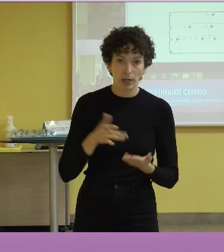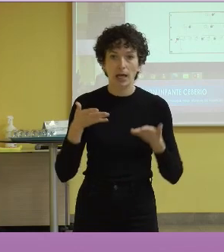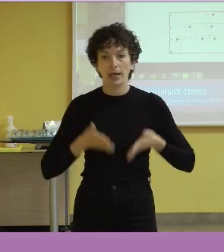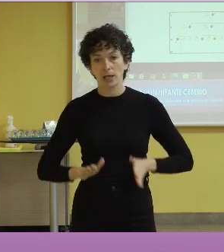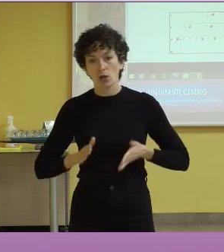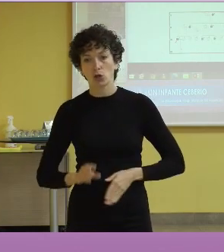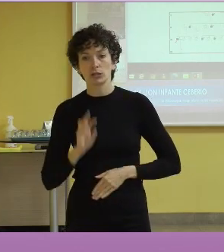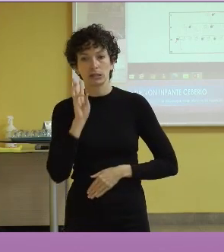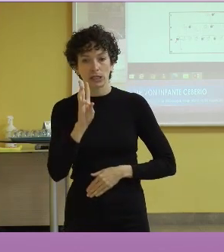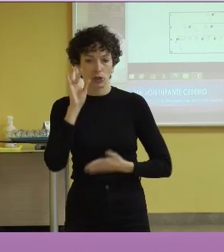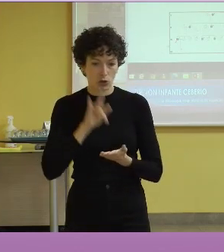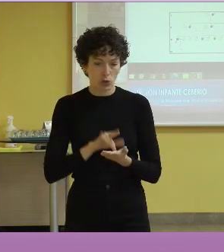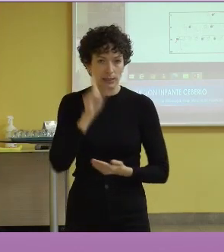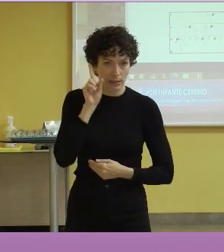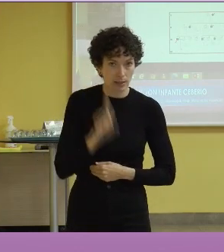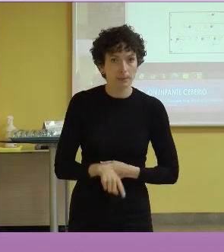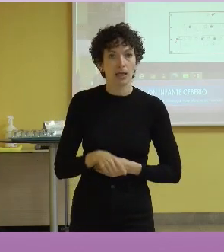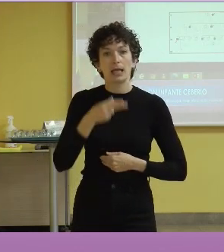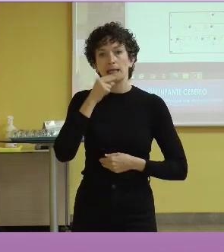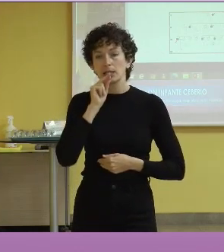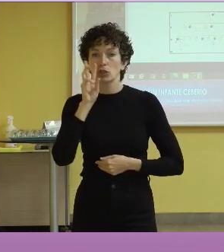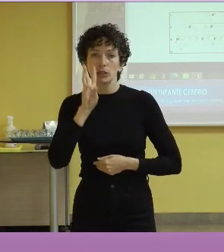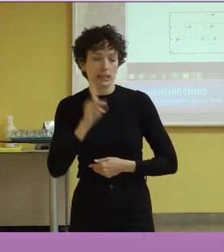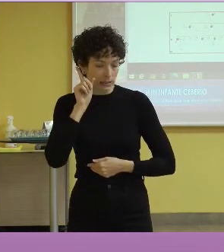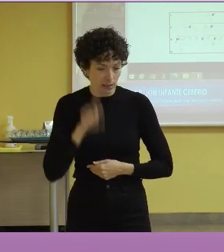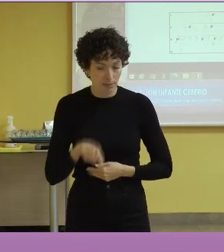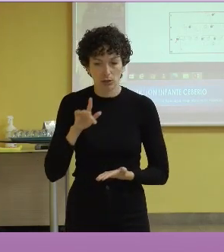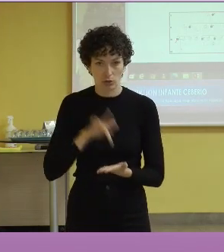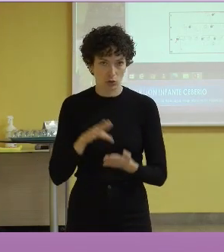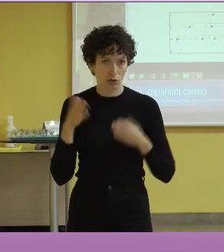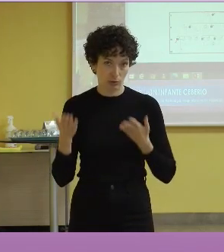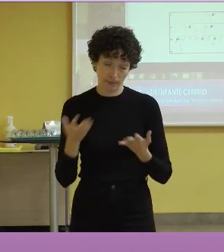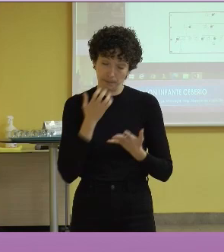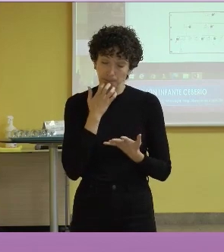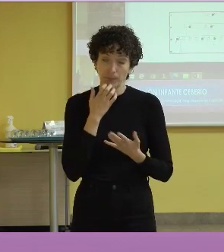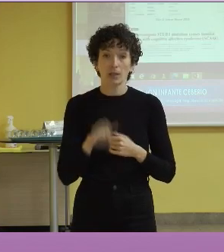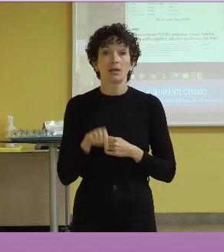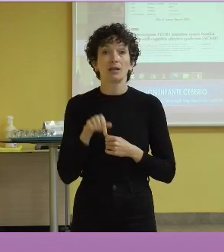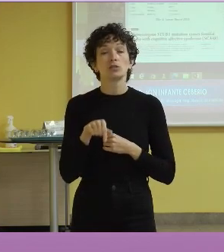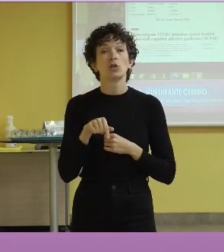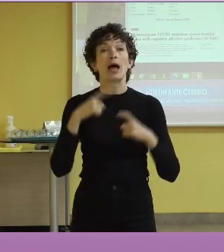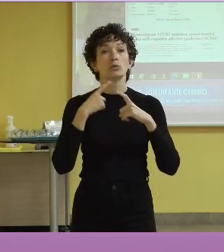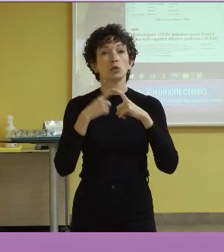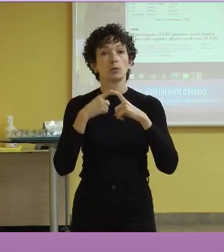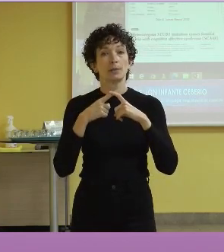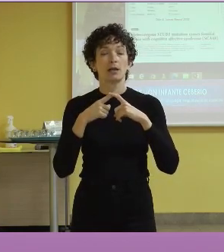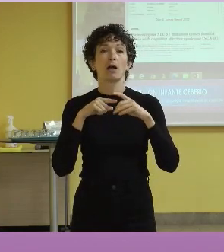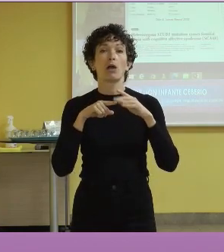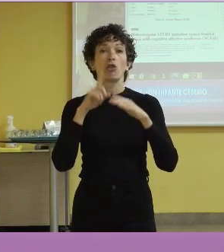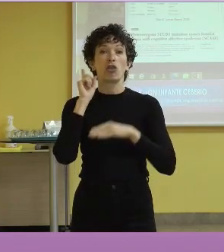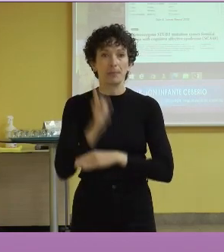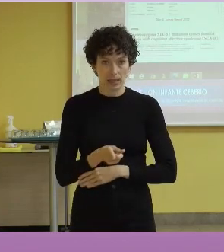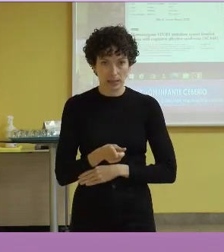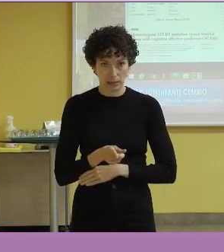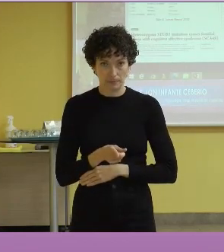hijos han tenido ataxias y 3 de los nietos pues, han tenido ataxia. Esto es una ataxia autosómico dominante. Las SCAS pues